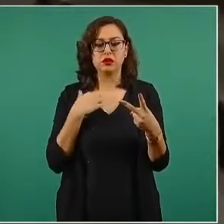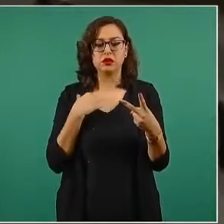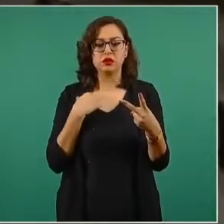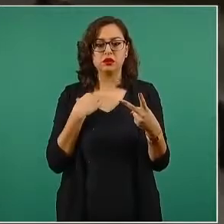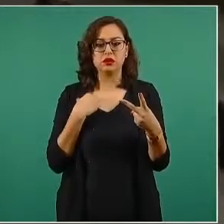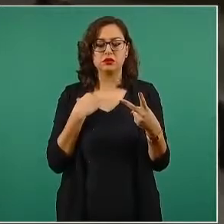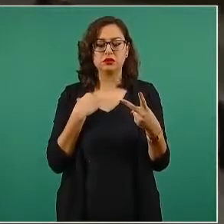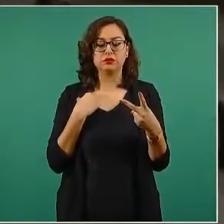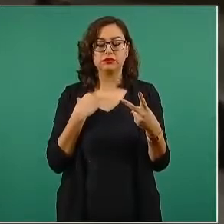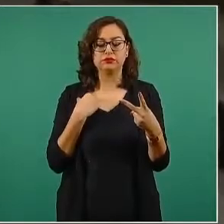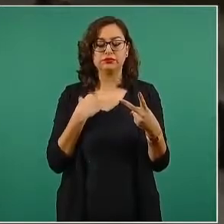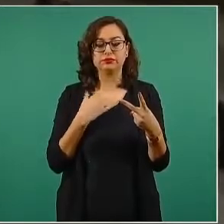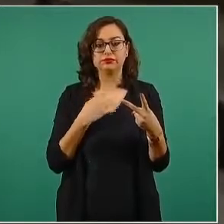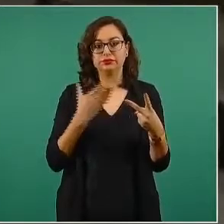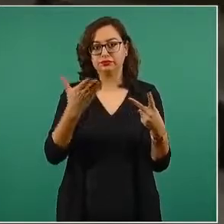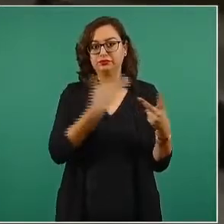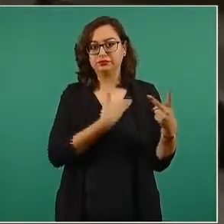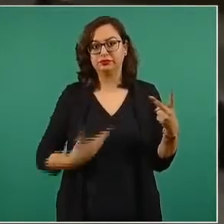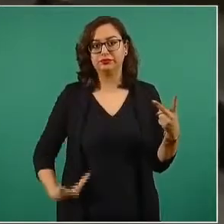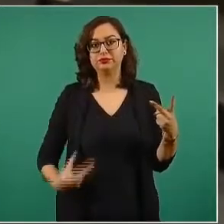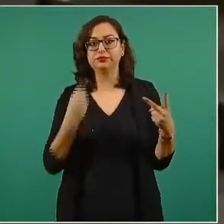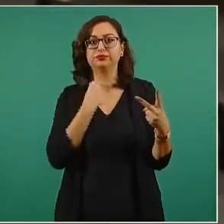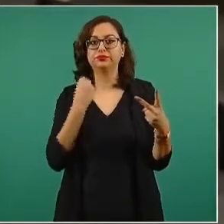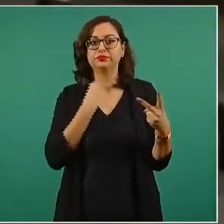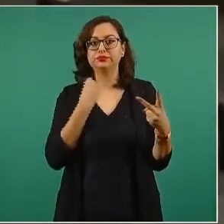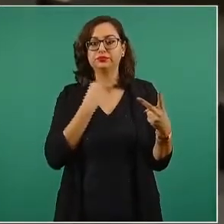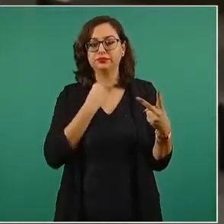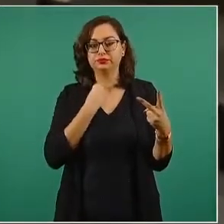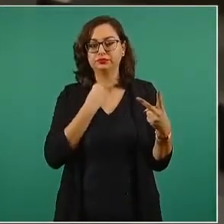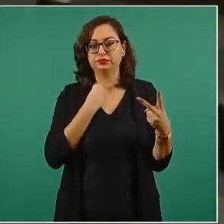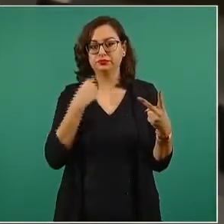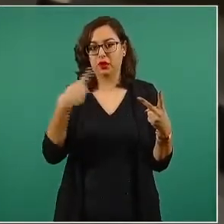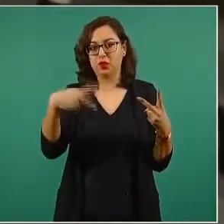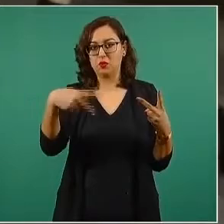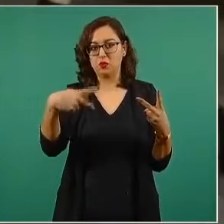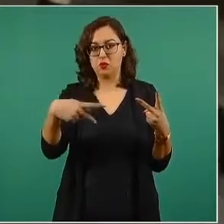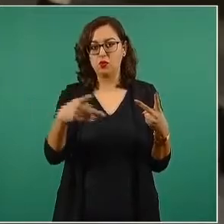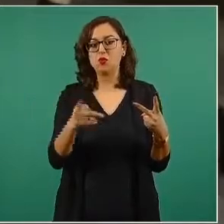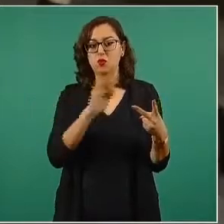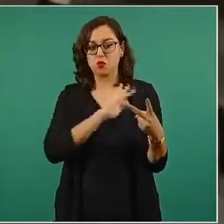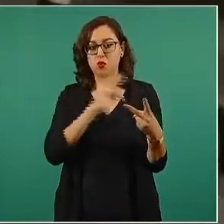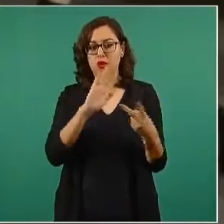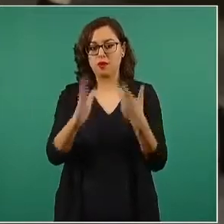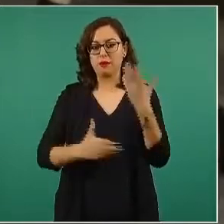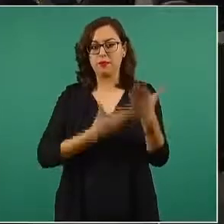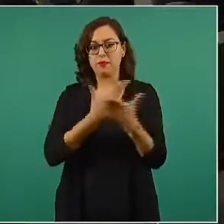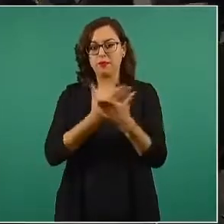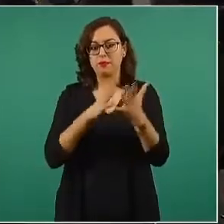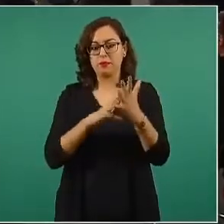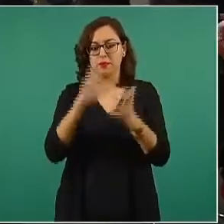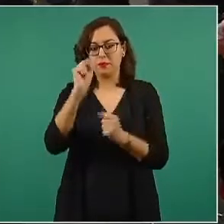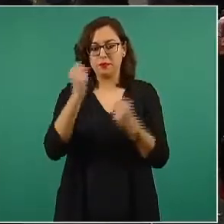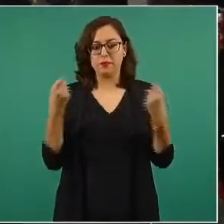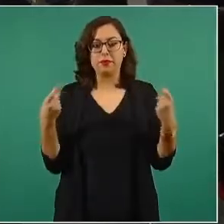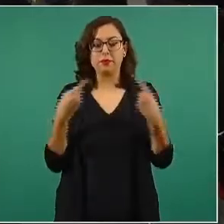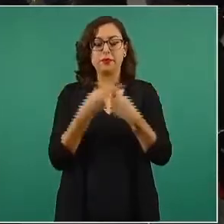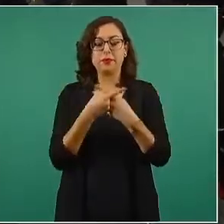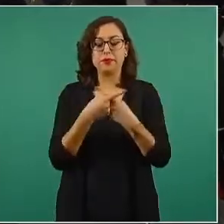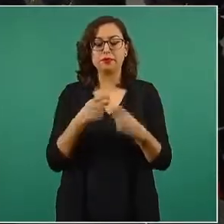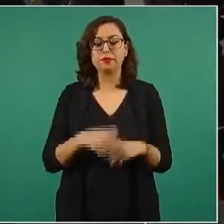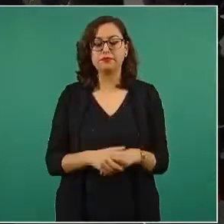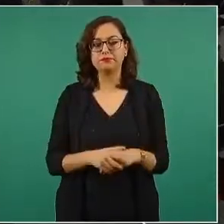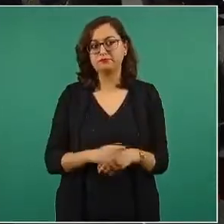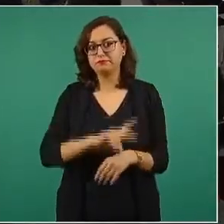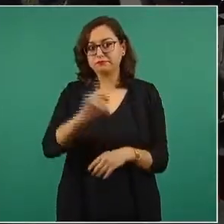su consejero jurídico. Él puede solicitar la inconstitucionalidad. La pregunta